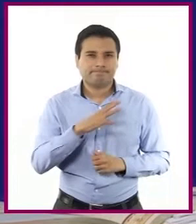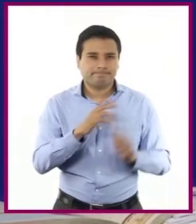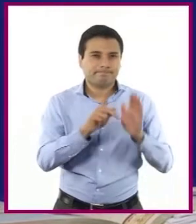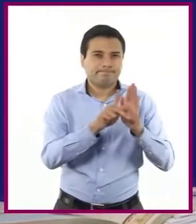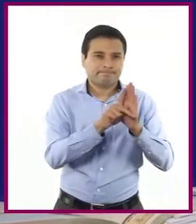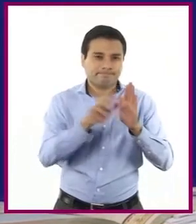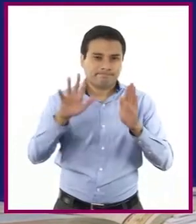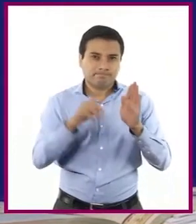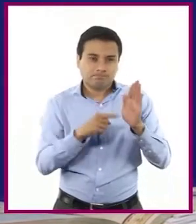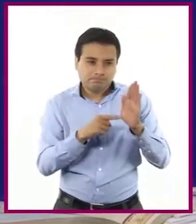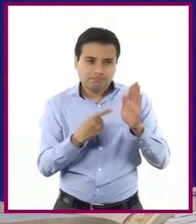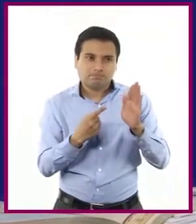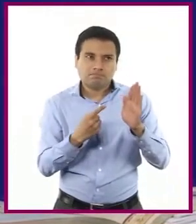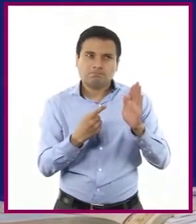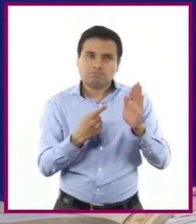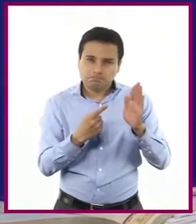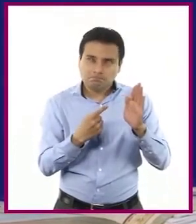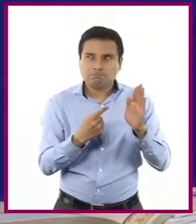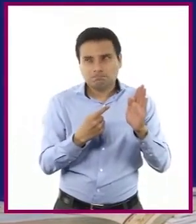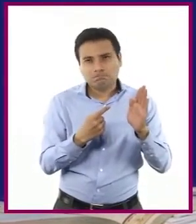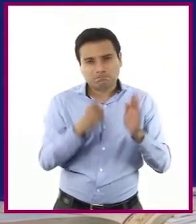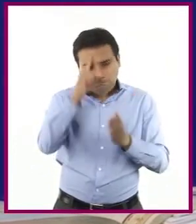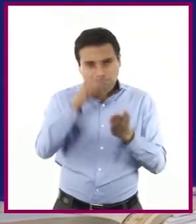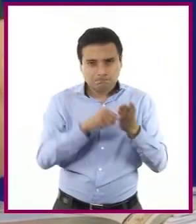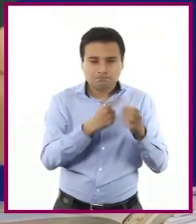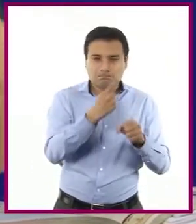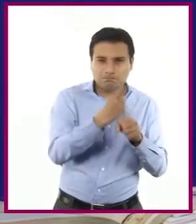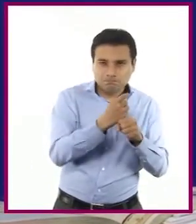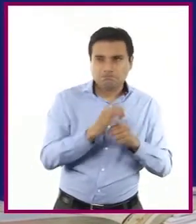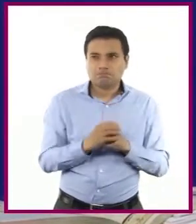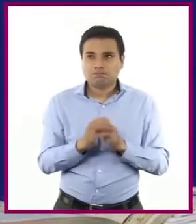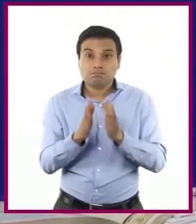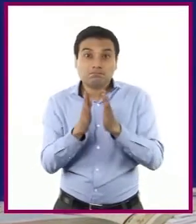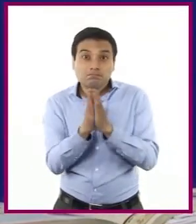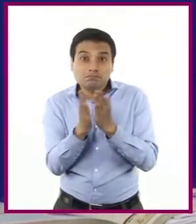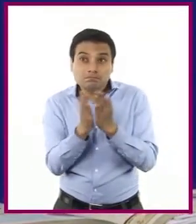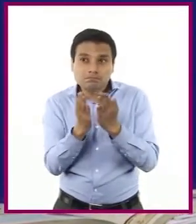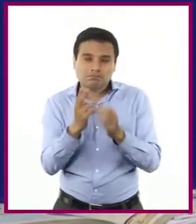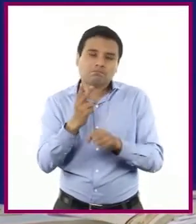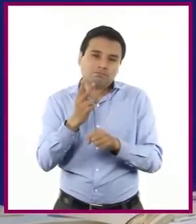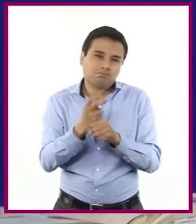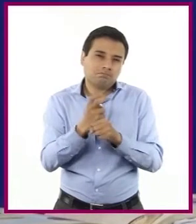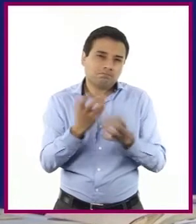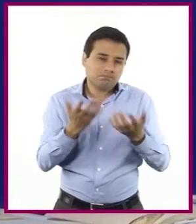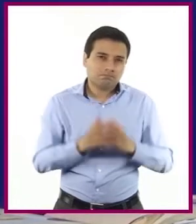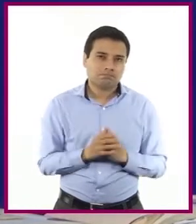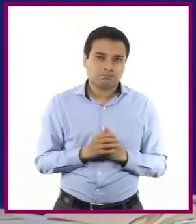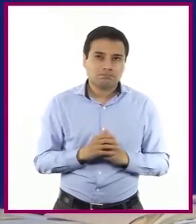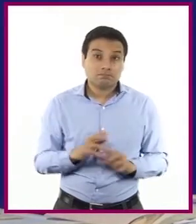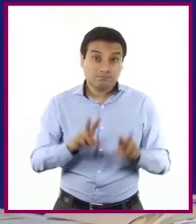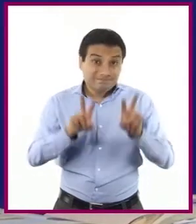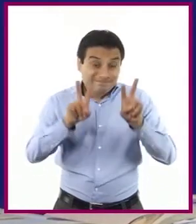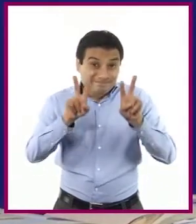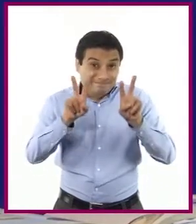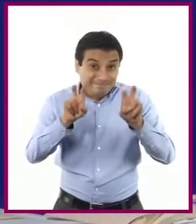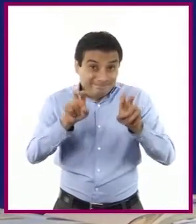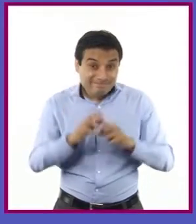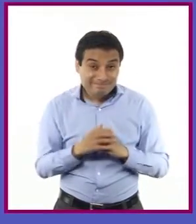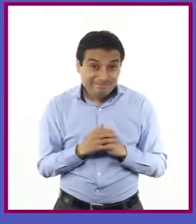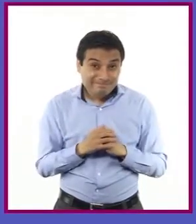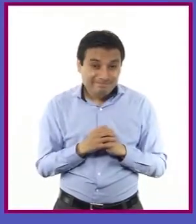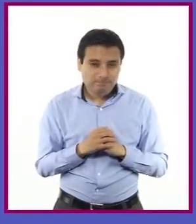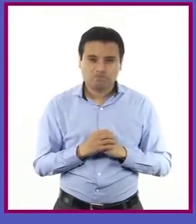una fuente primaria, y una enciclopedia de historia, que corresponde a una secundaria. Por el tema específico que